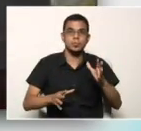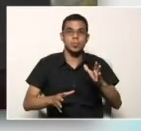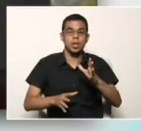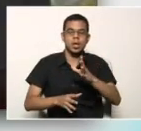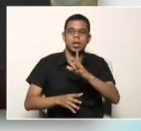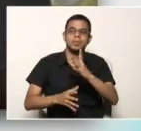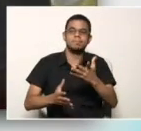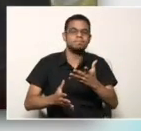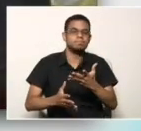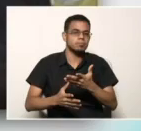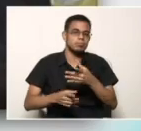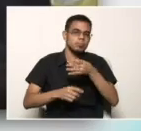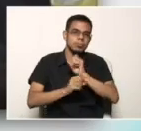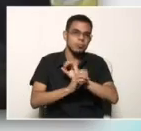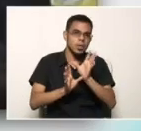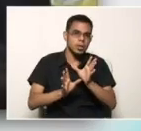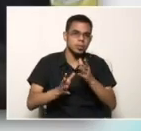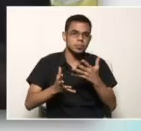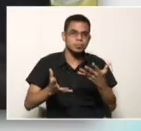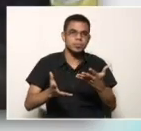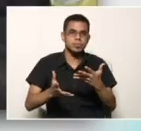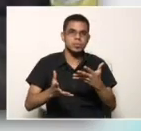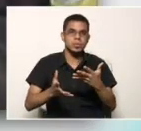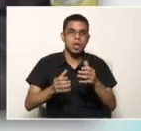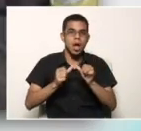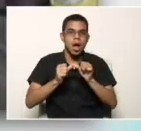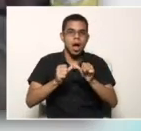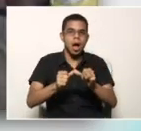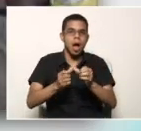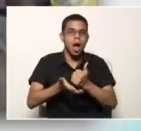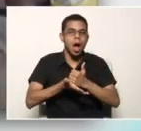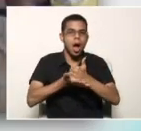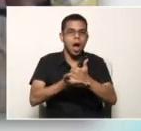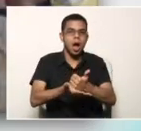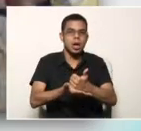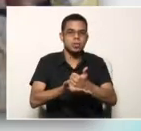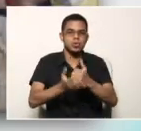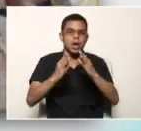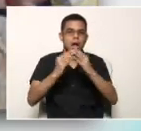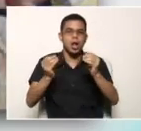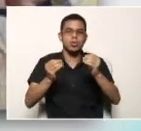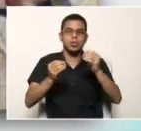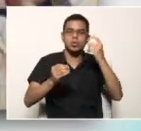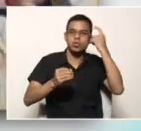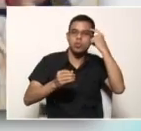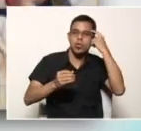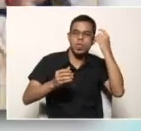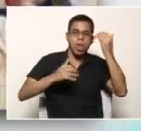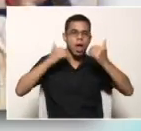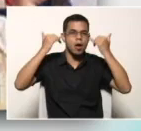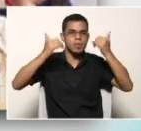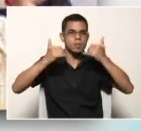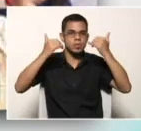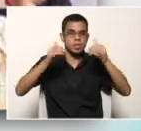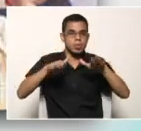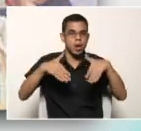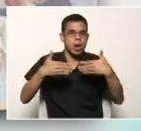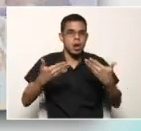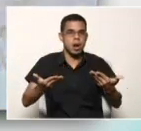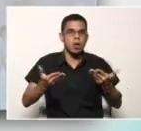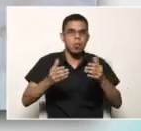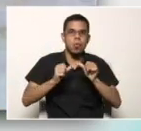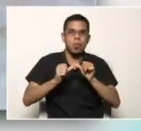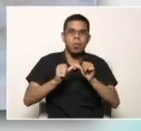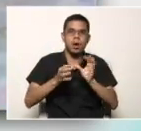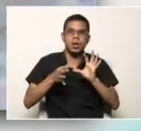Cívica. Además, complementarlas con las manifestaciones y tradiciones culturales, porque es en ella que persiste el alma del